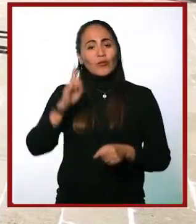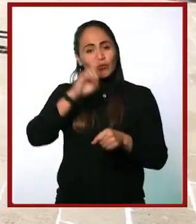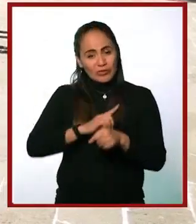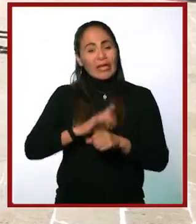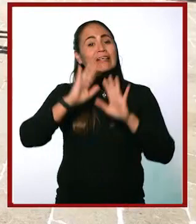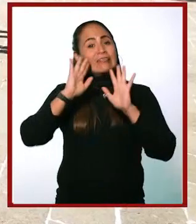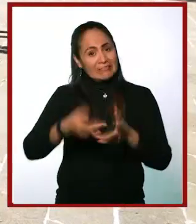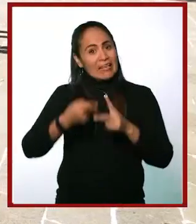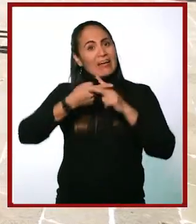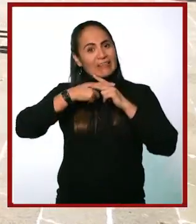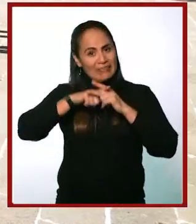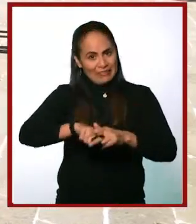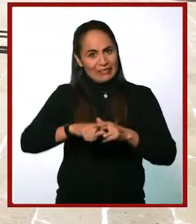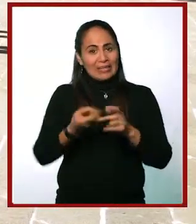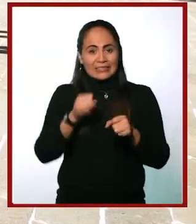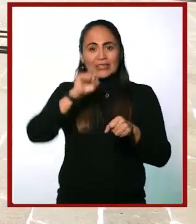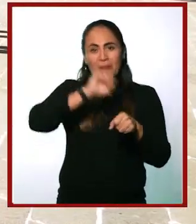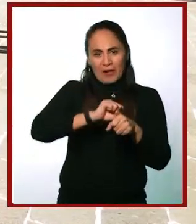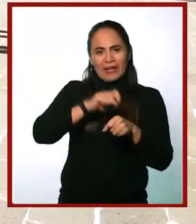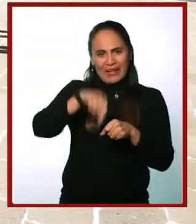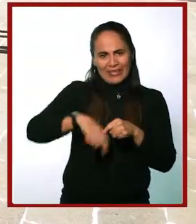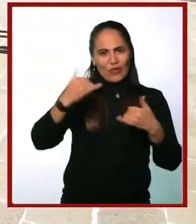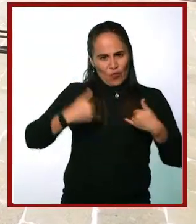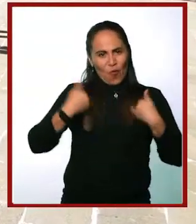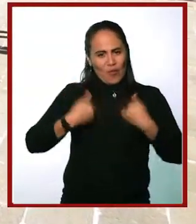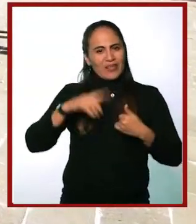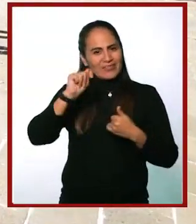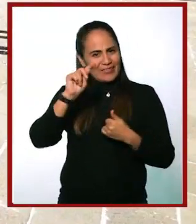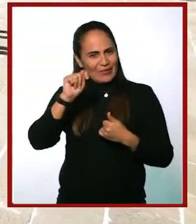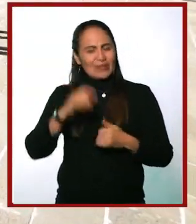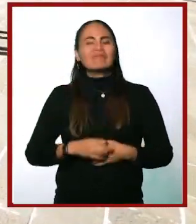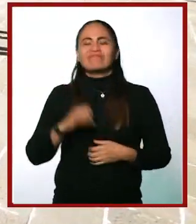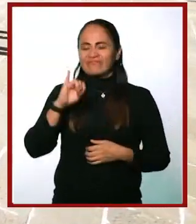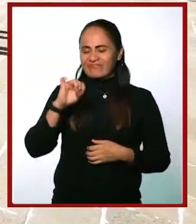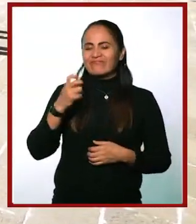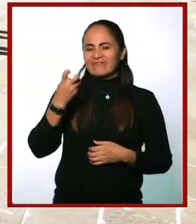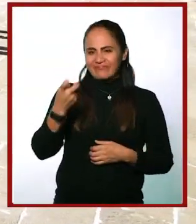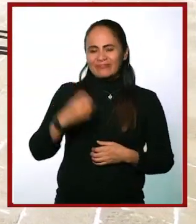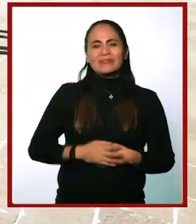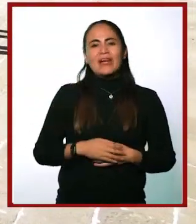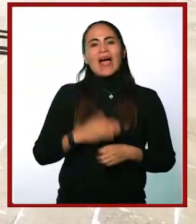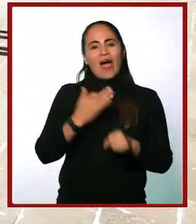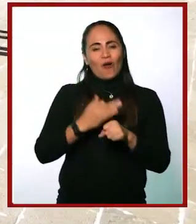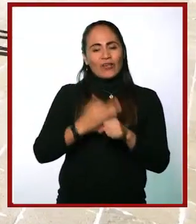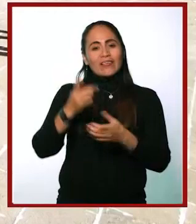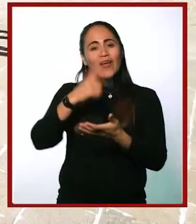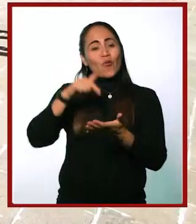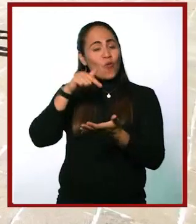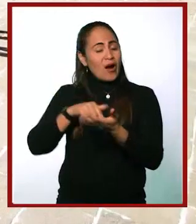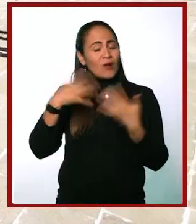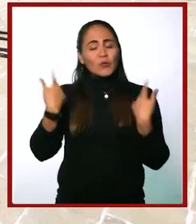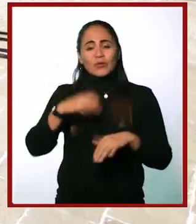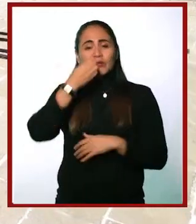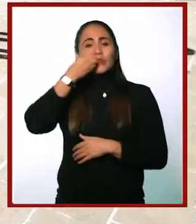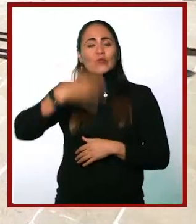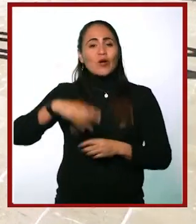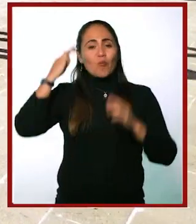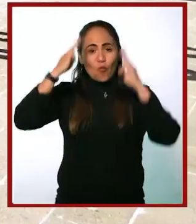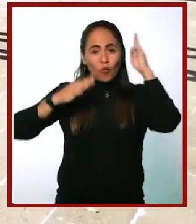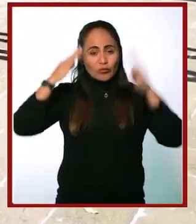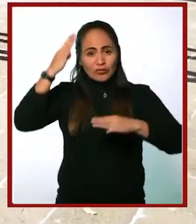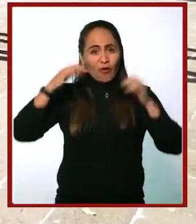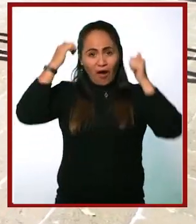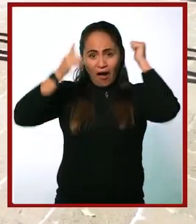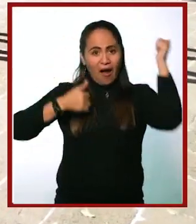Buenos días, estamos listos para comenzar una semana más de Jóvenes en TV. Así es, Matías, y lo haremos desde este maravilloso